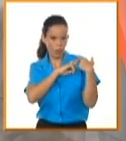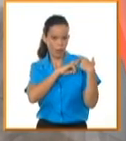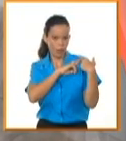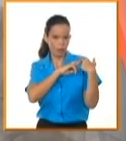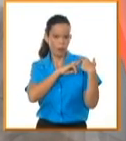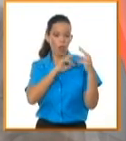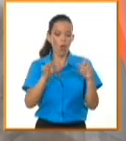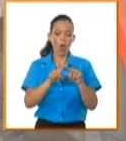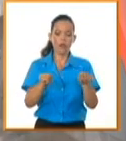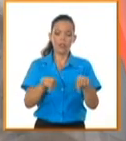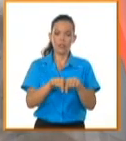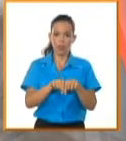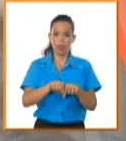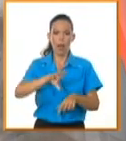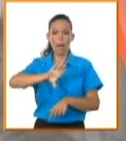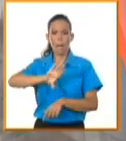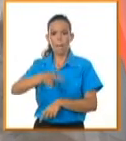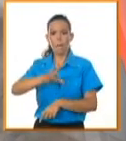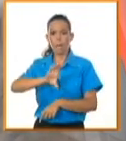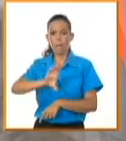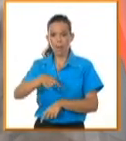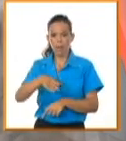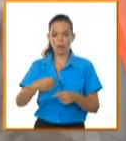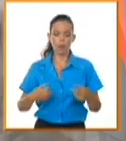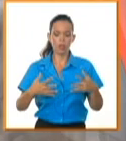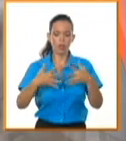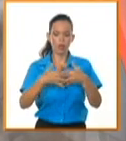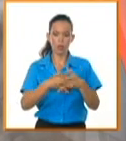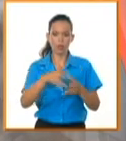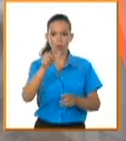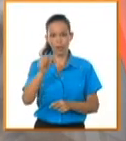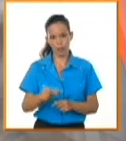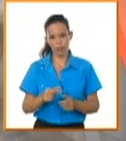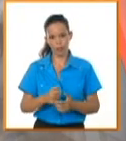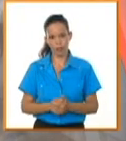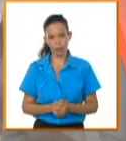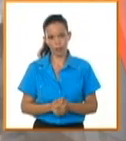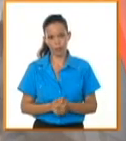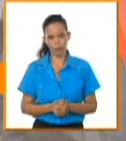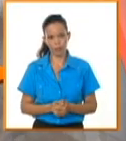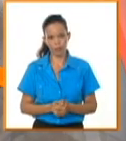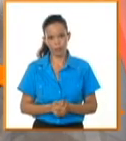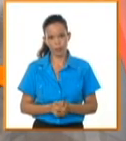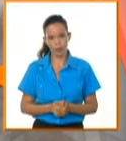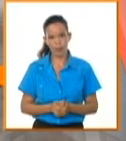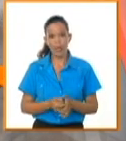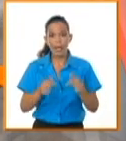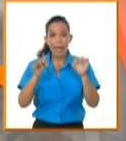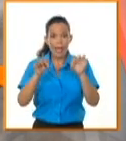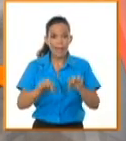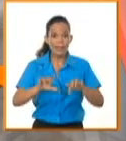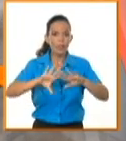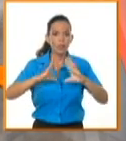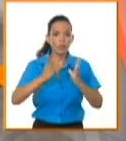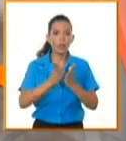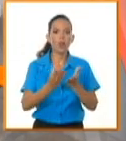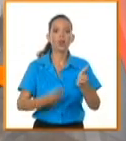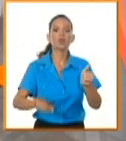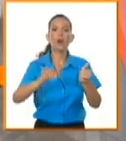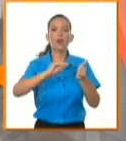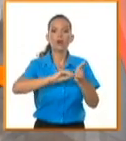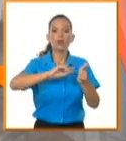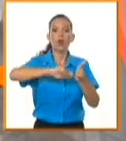si los bancos comerciales y sus clientes aquí no se va a hacer nada que plantado en el contrato de cuenta corriente